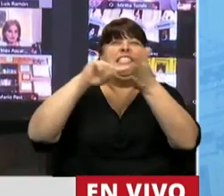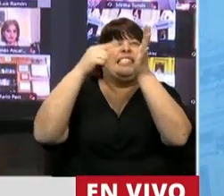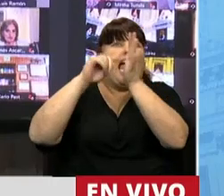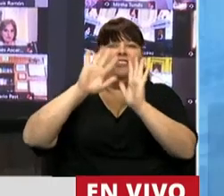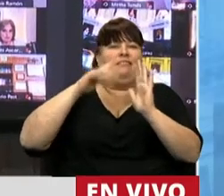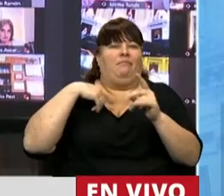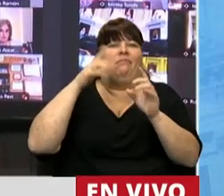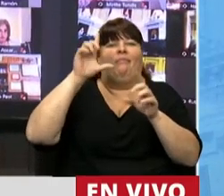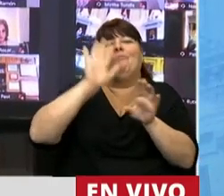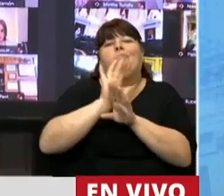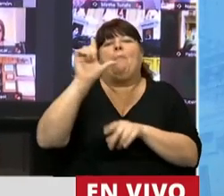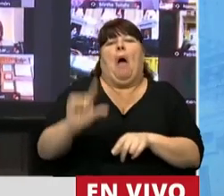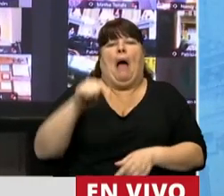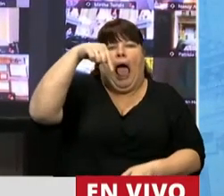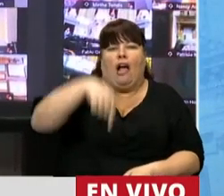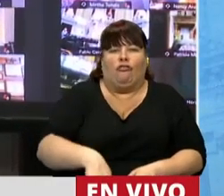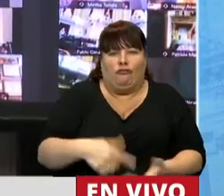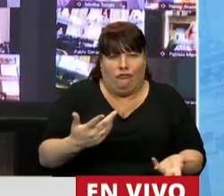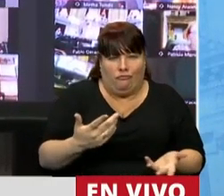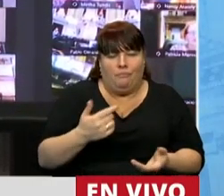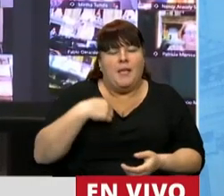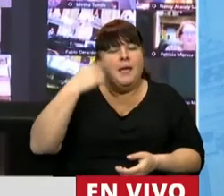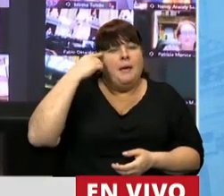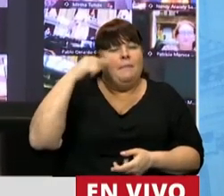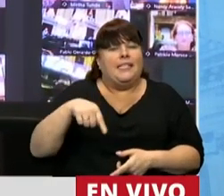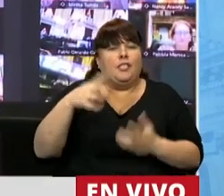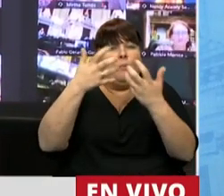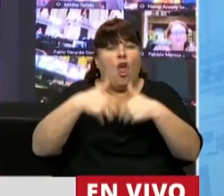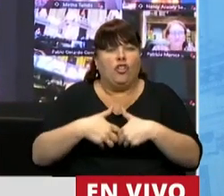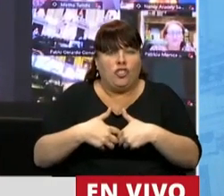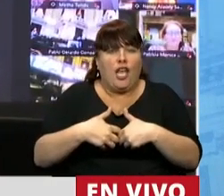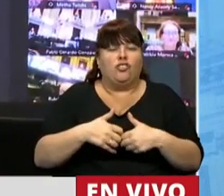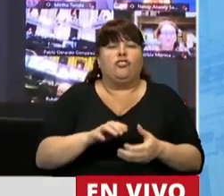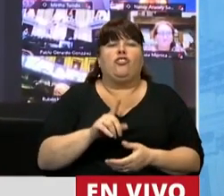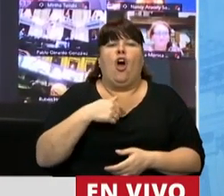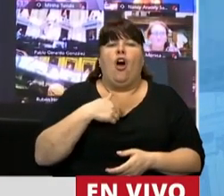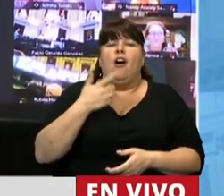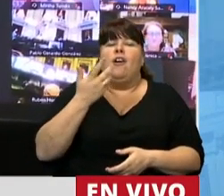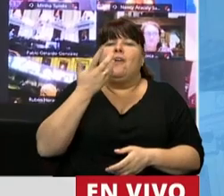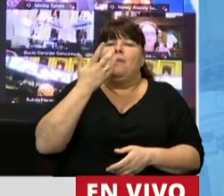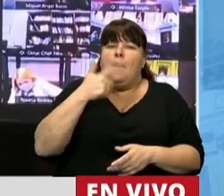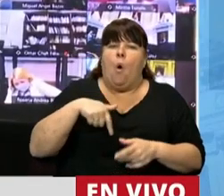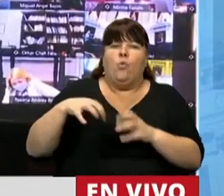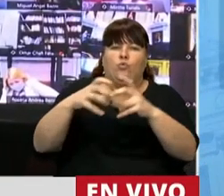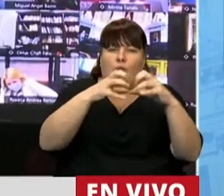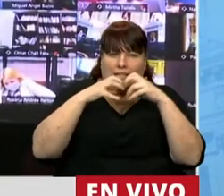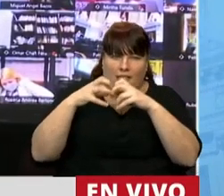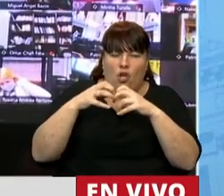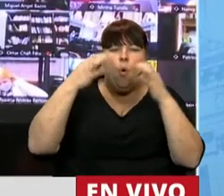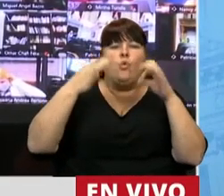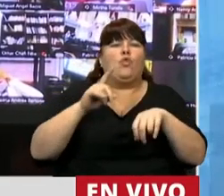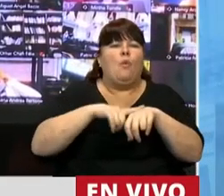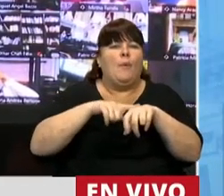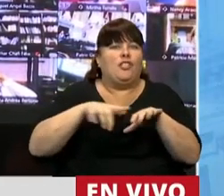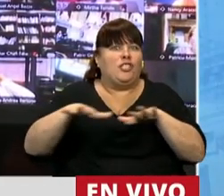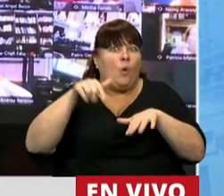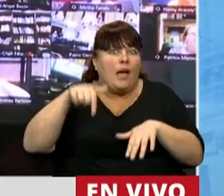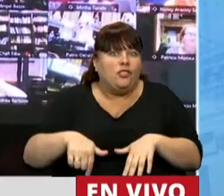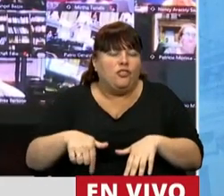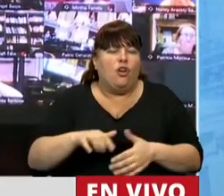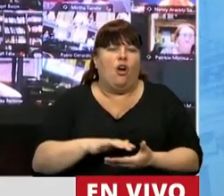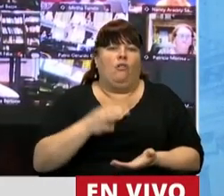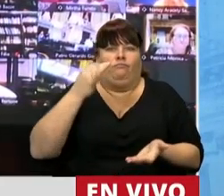poder. Me parece que este proyecto, la verdad que es un gusto estarlo tratando en medio de la situación que le ha